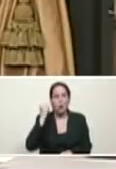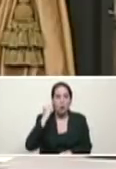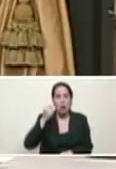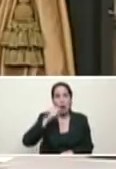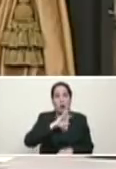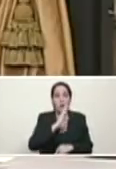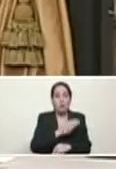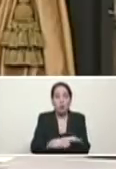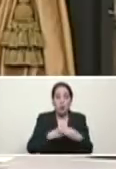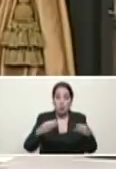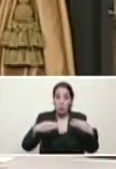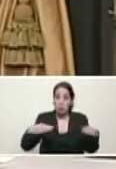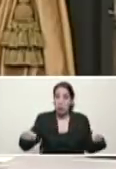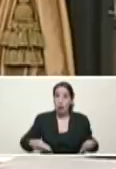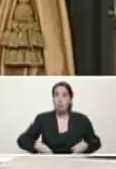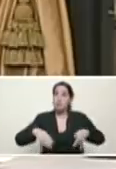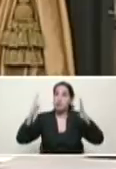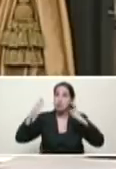en los urbanismos.